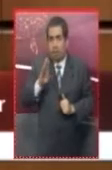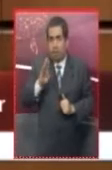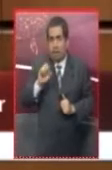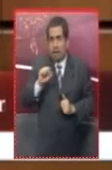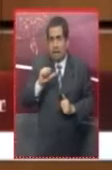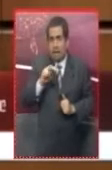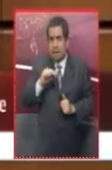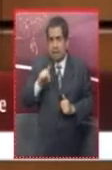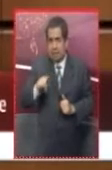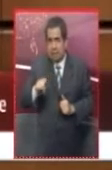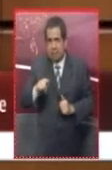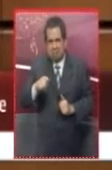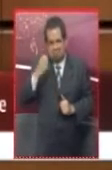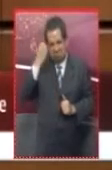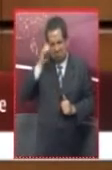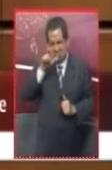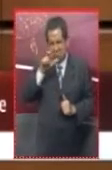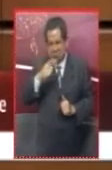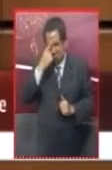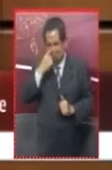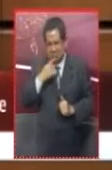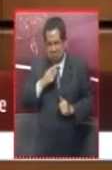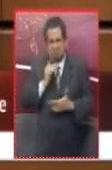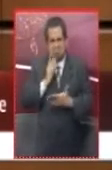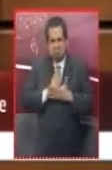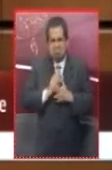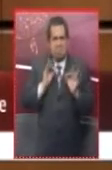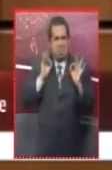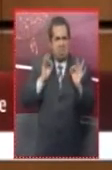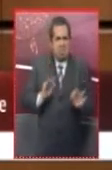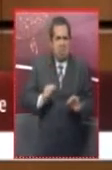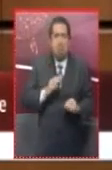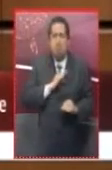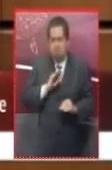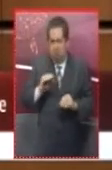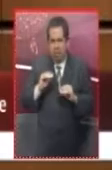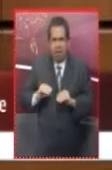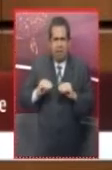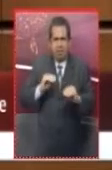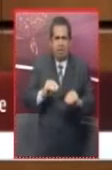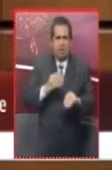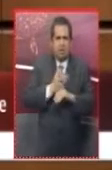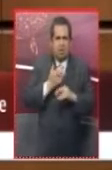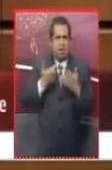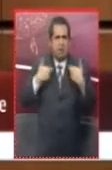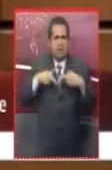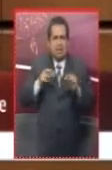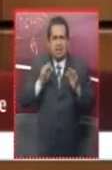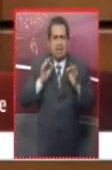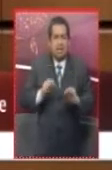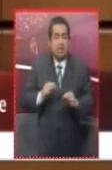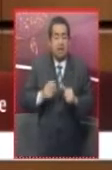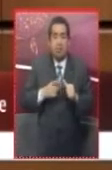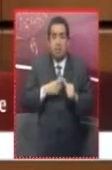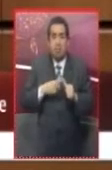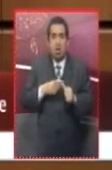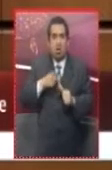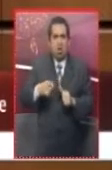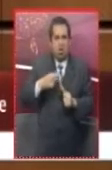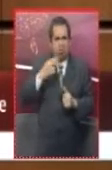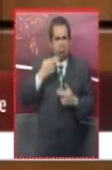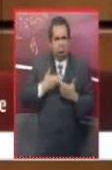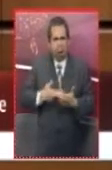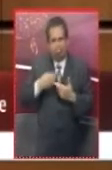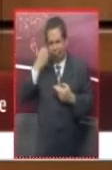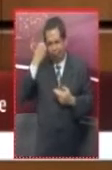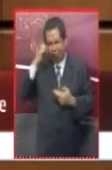demostrado contar con el perfil idóneo para ser nuestro representante ante Estados Unidos. En primer lugar, por su bagaje